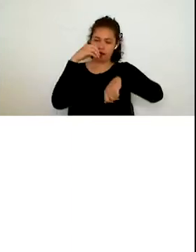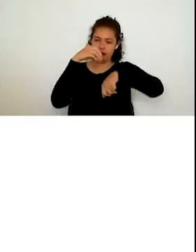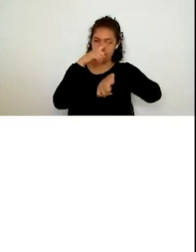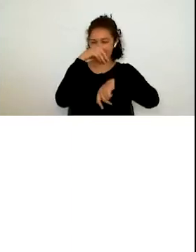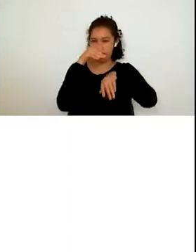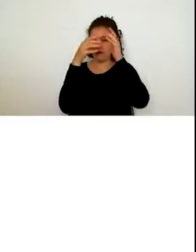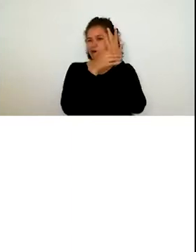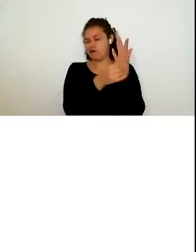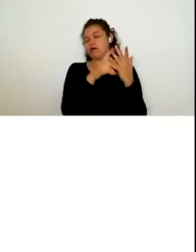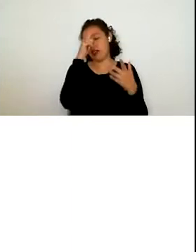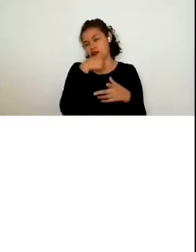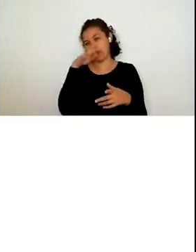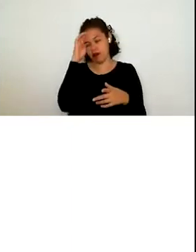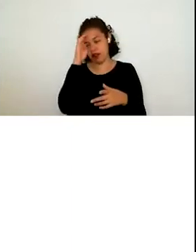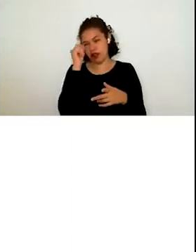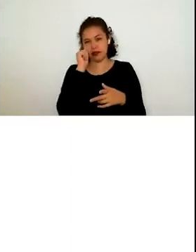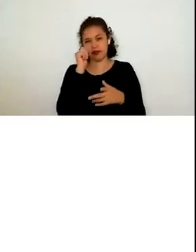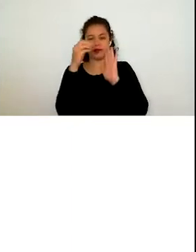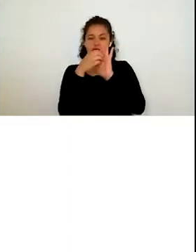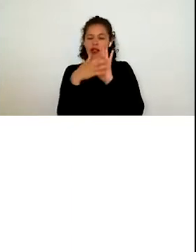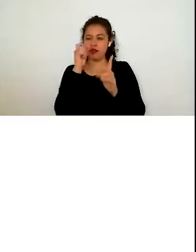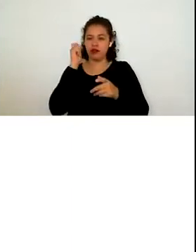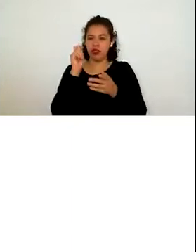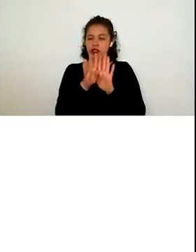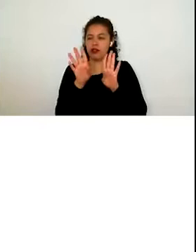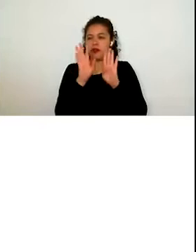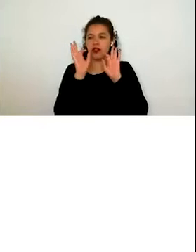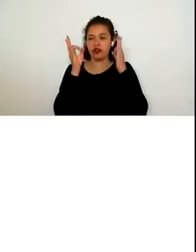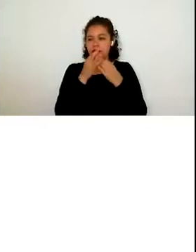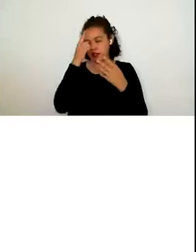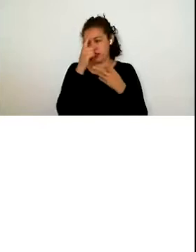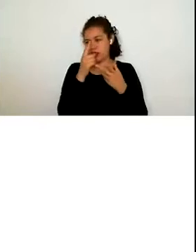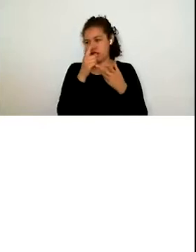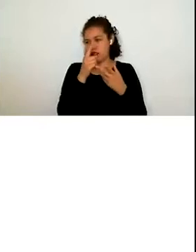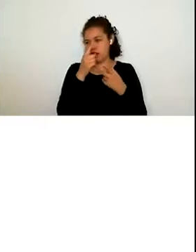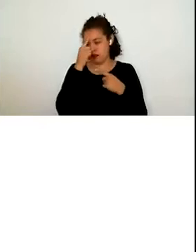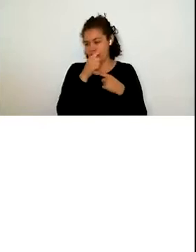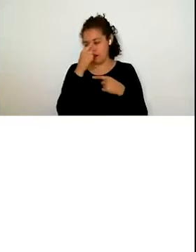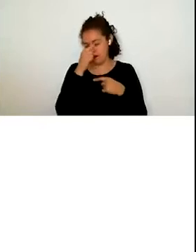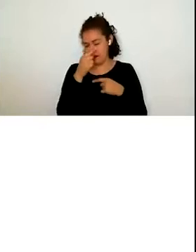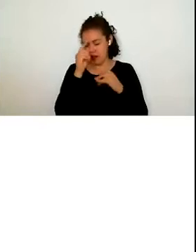Y cuando haya una nueva integración, ya sea entrada o